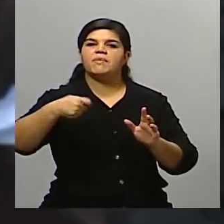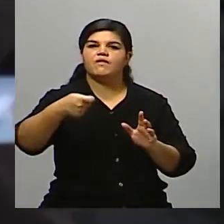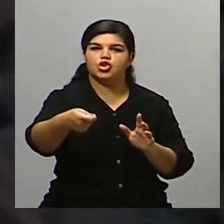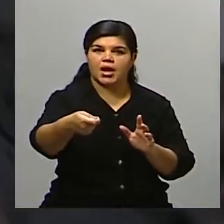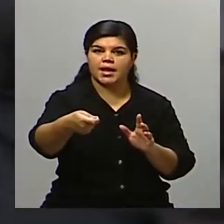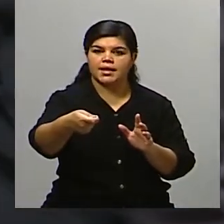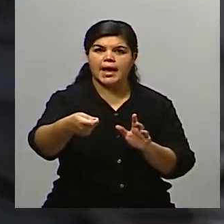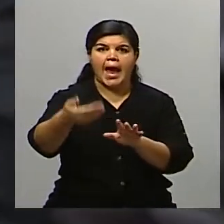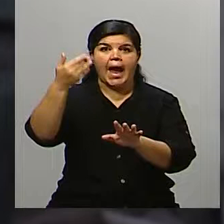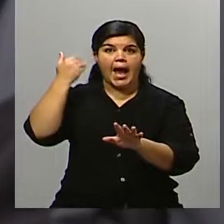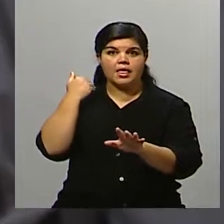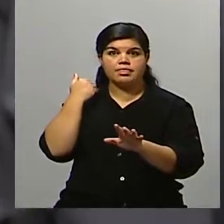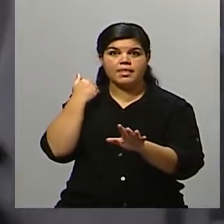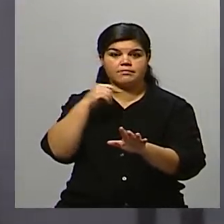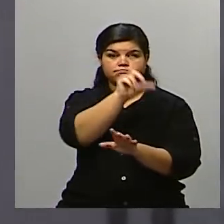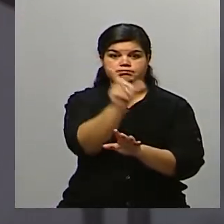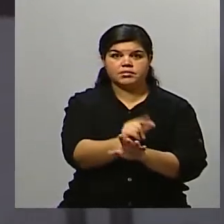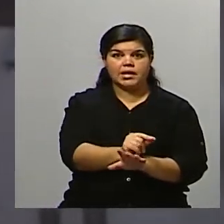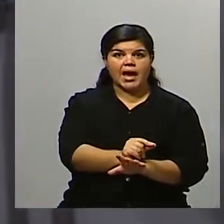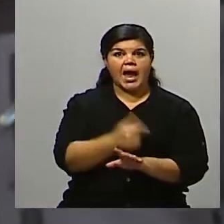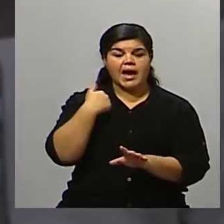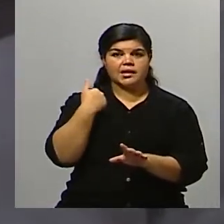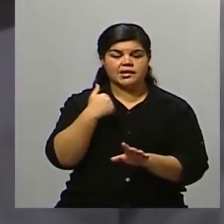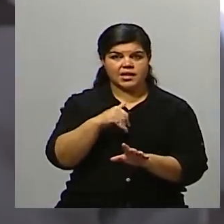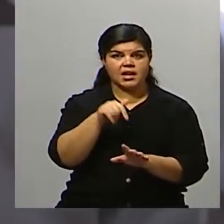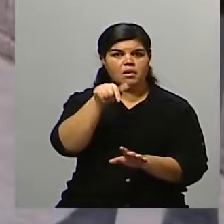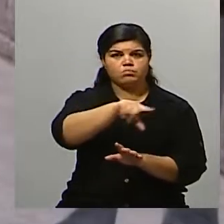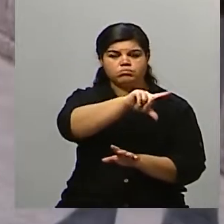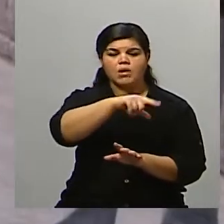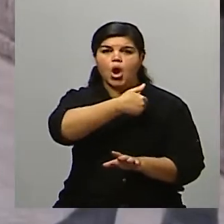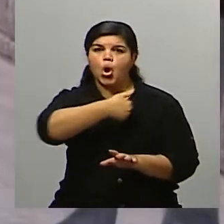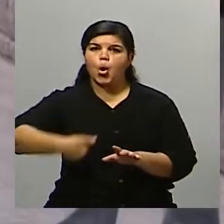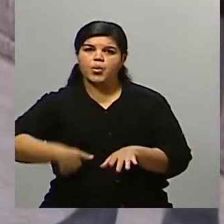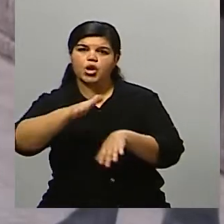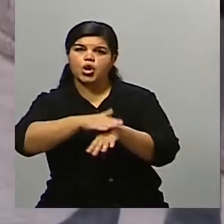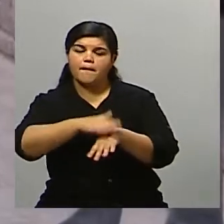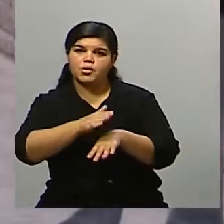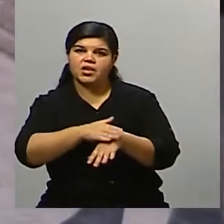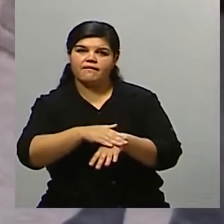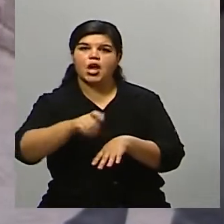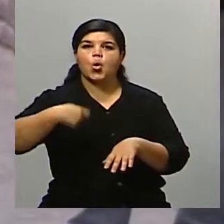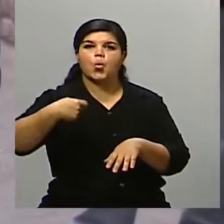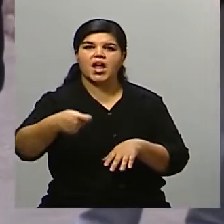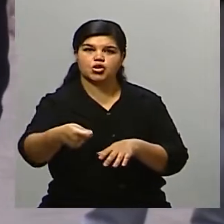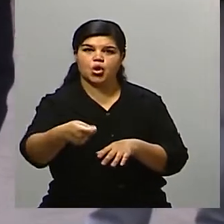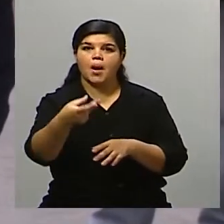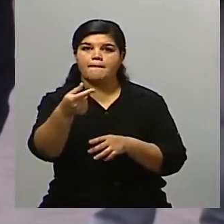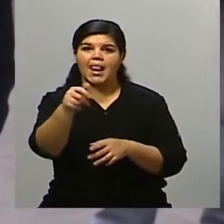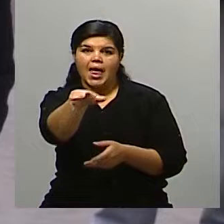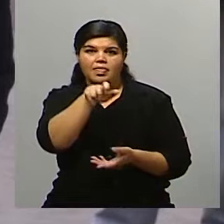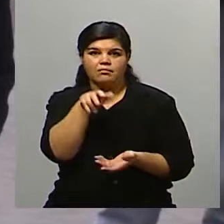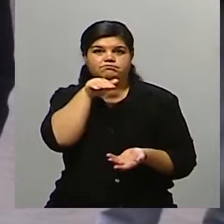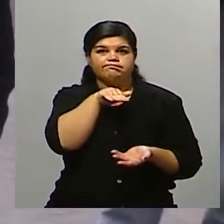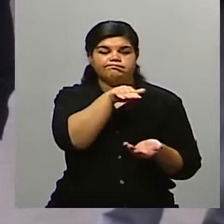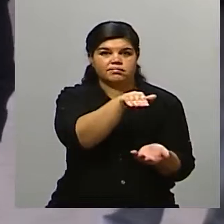ejemplo, digamos, ¿no? En ese momento, porque se estatizó y la verdad es que entre el año 2008 y el año 2015